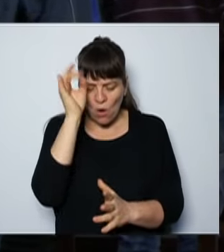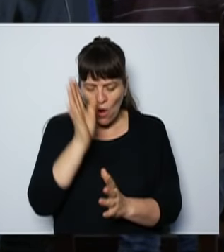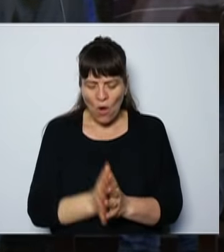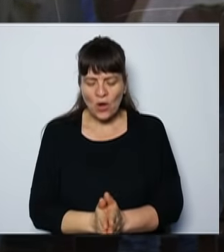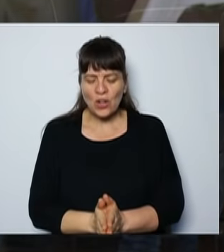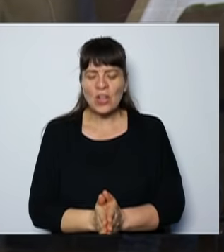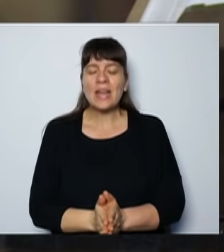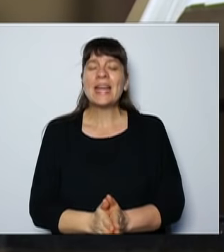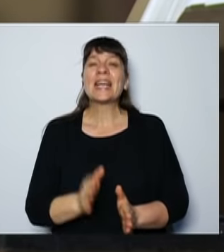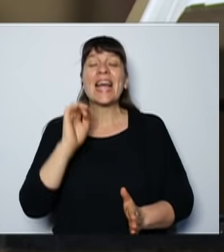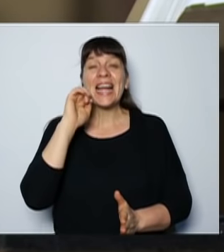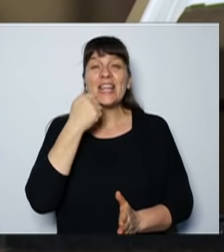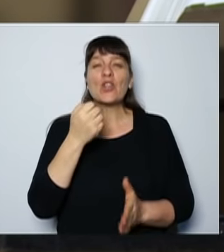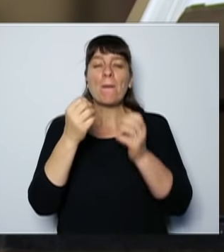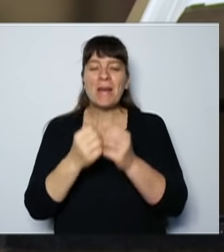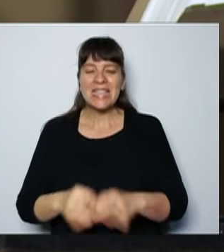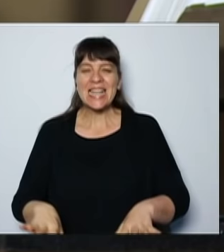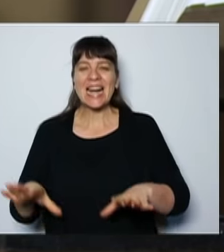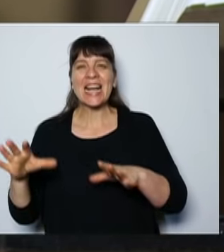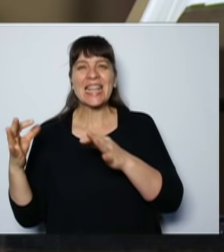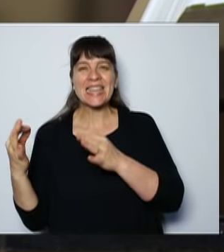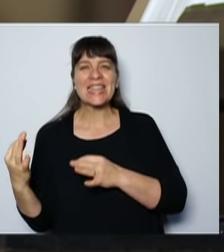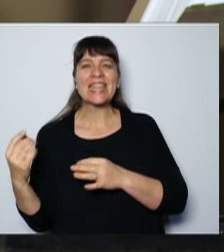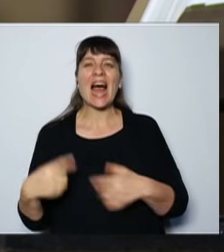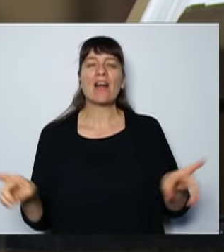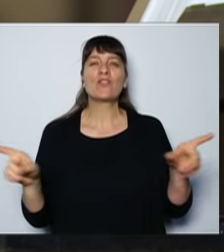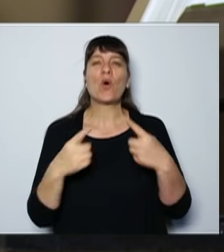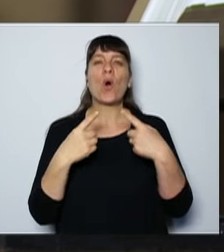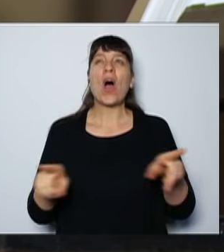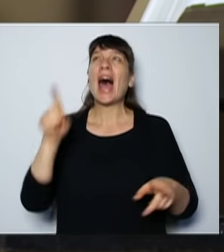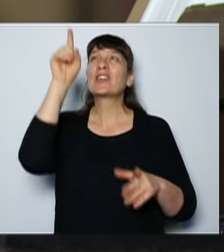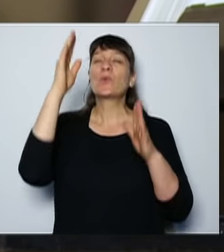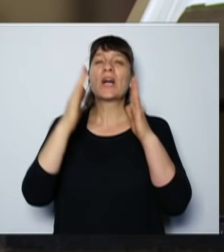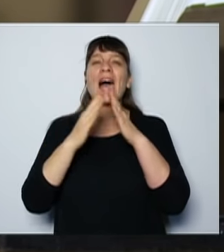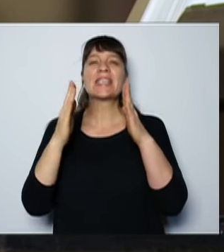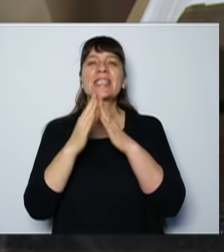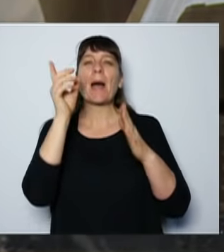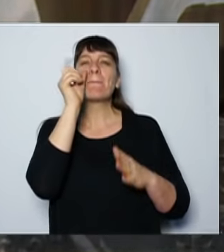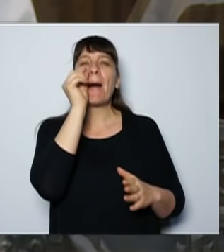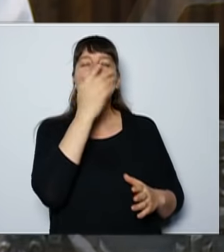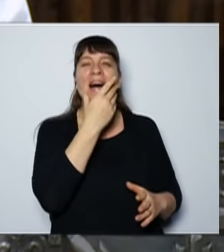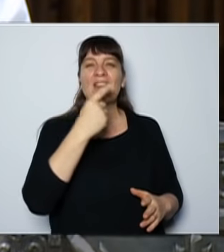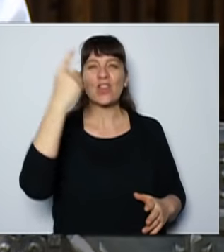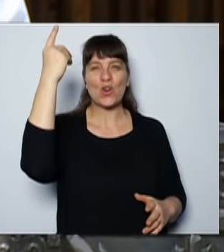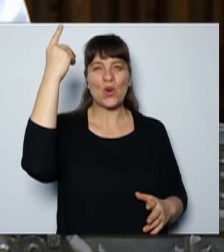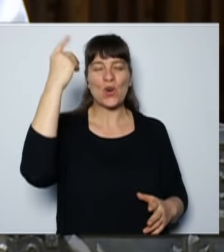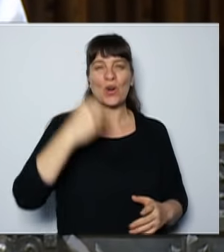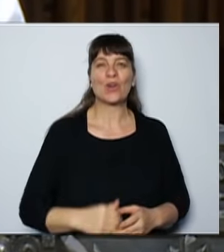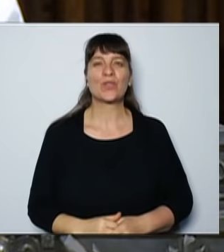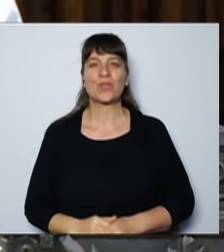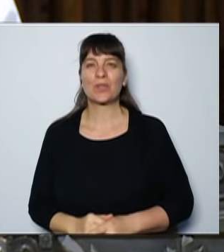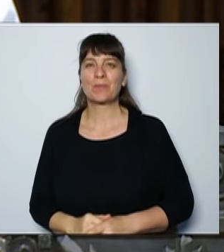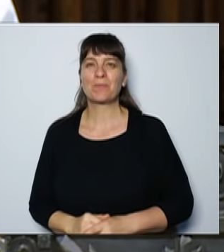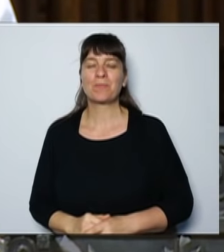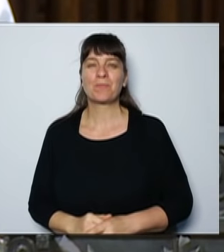y perdón. Qué lindo llegar cantando a tu casa, Padre